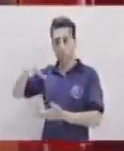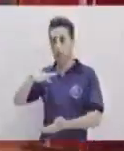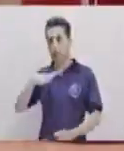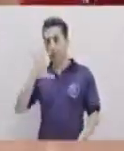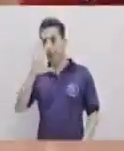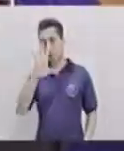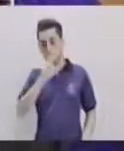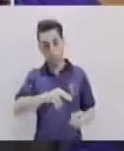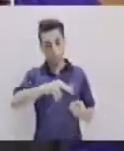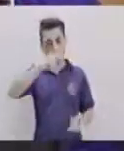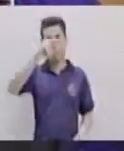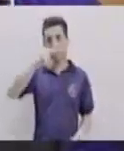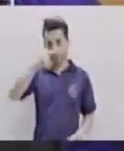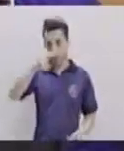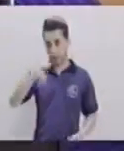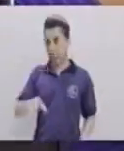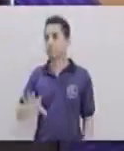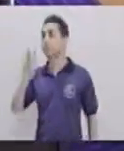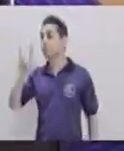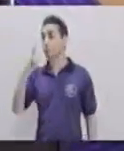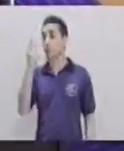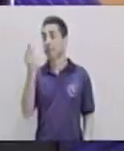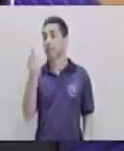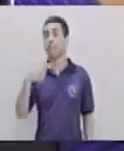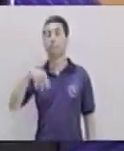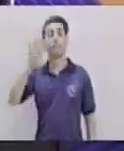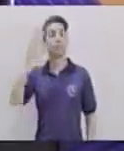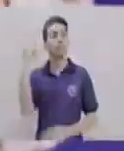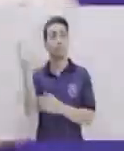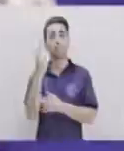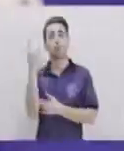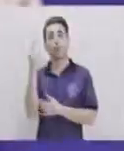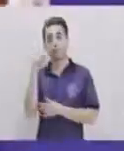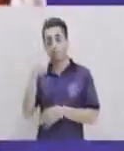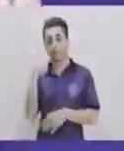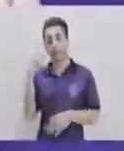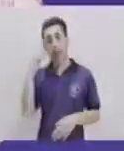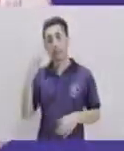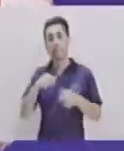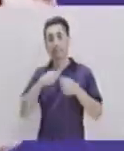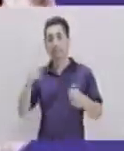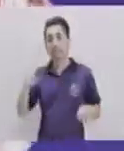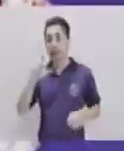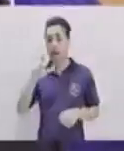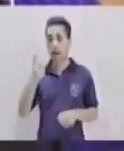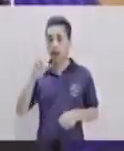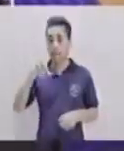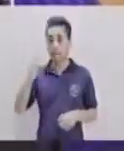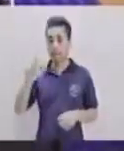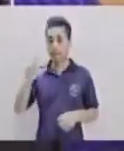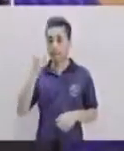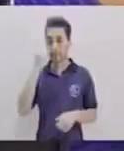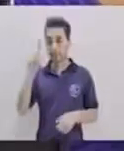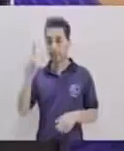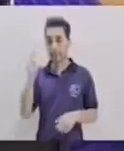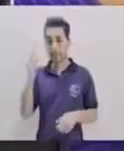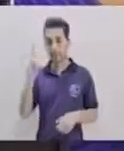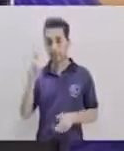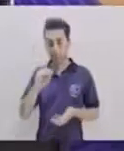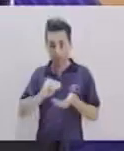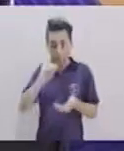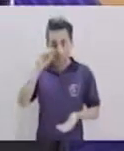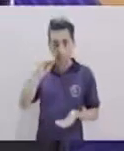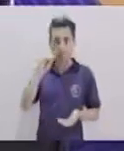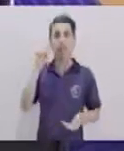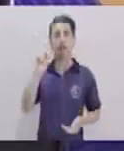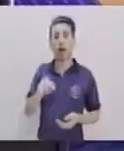quiero recordarte que la unidad más importante de las medidas de capacidad es el litro. Estas